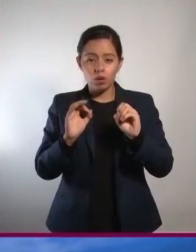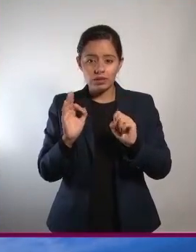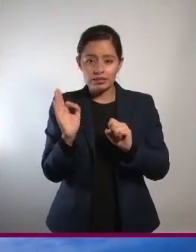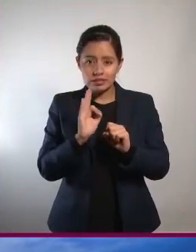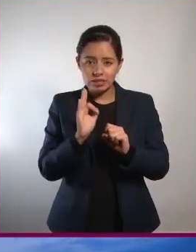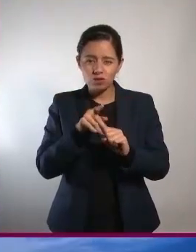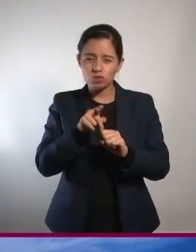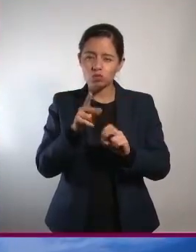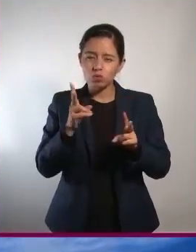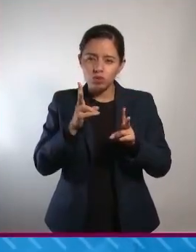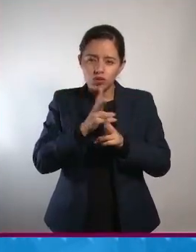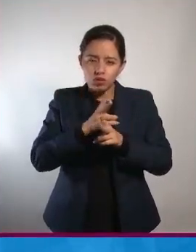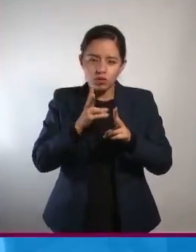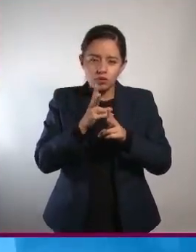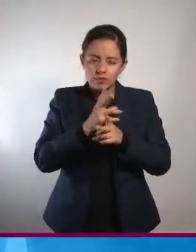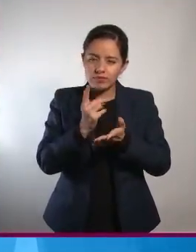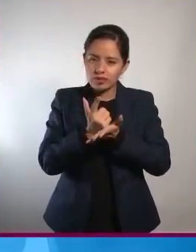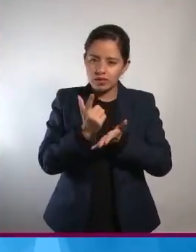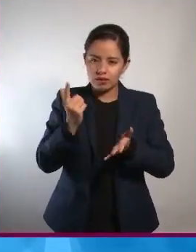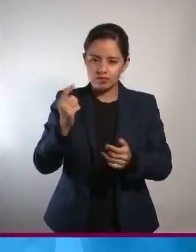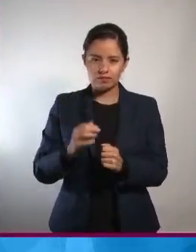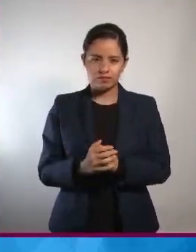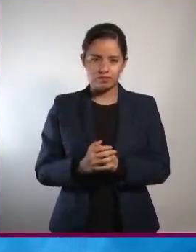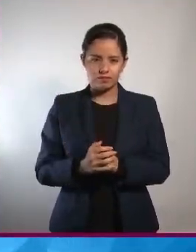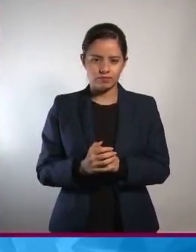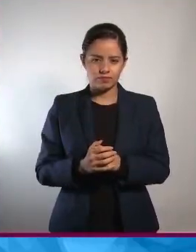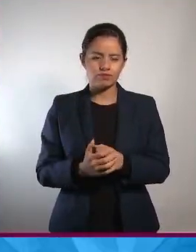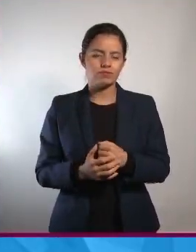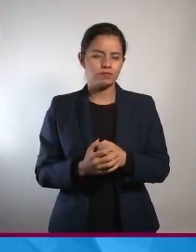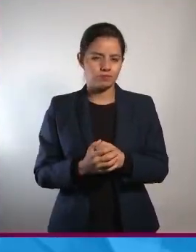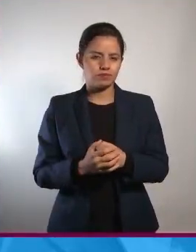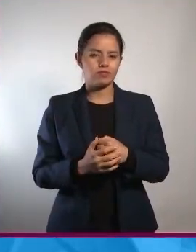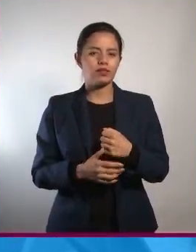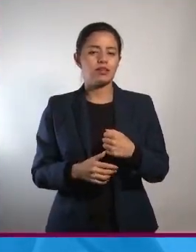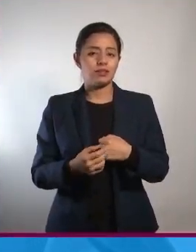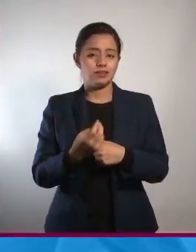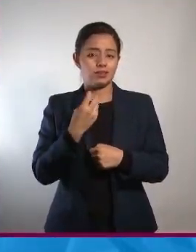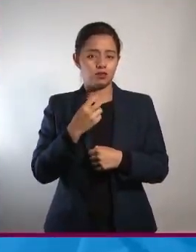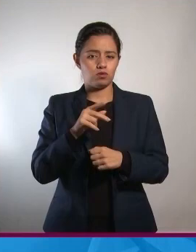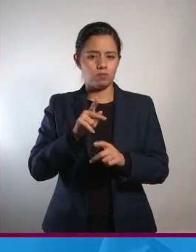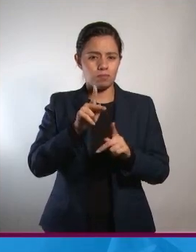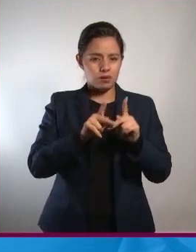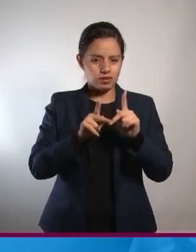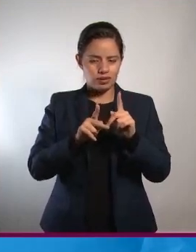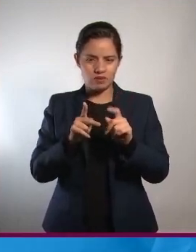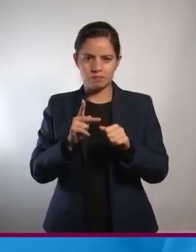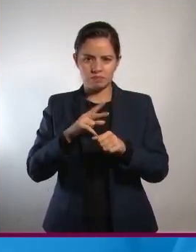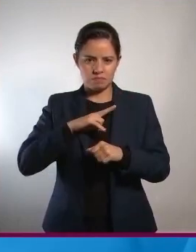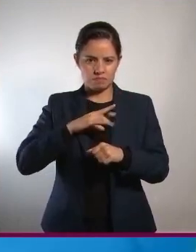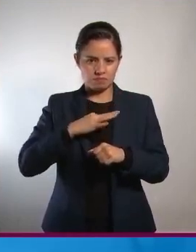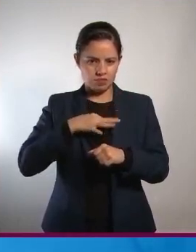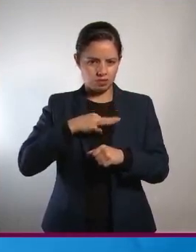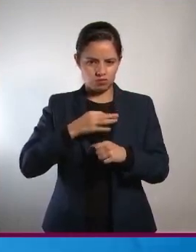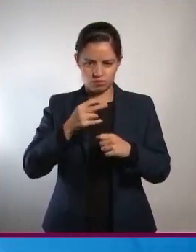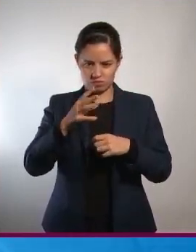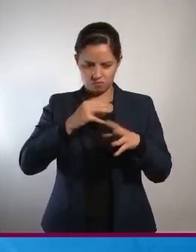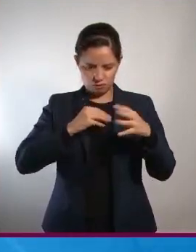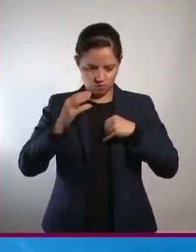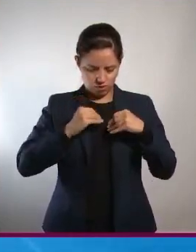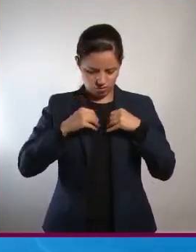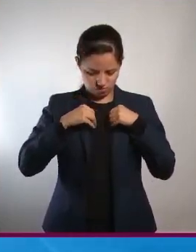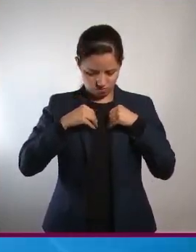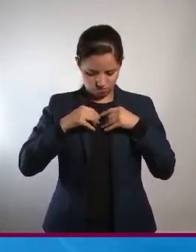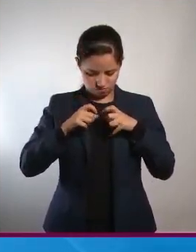grave. En la fase virémica hay una gran cantidad de virus multiplicándose